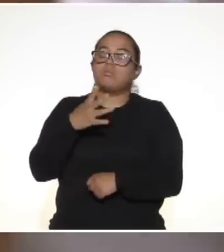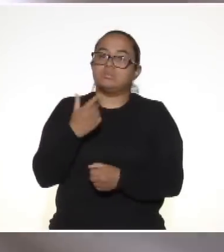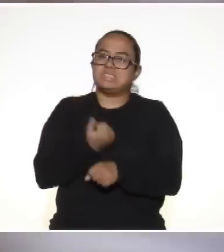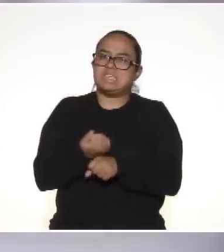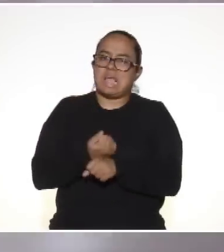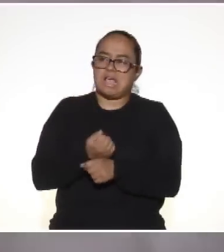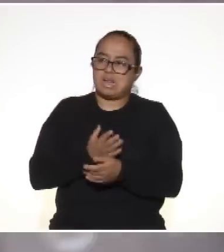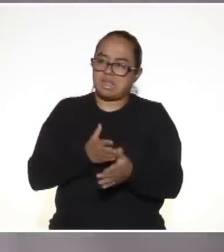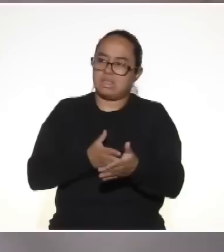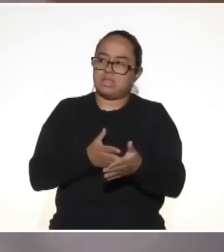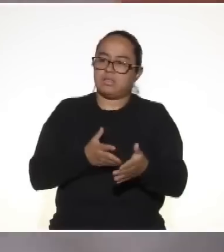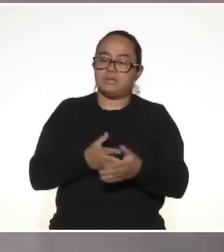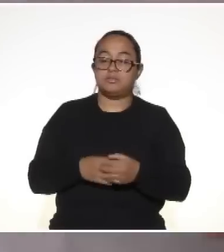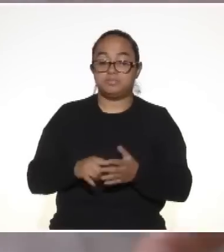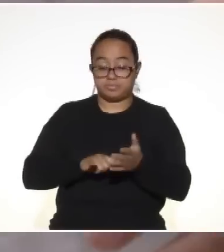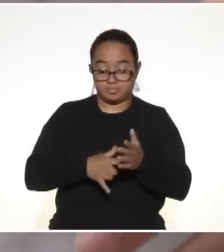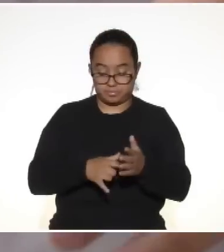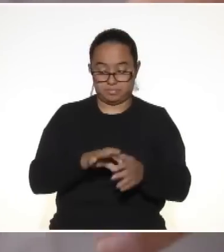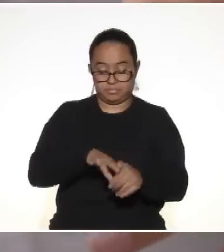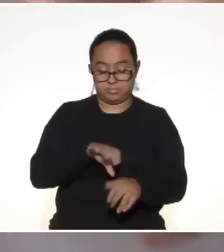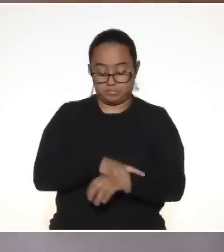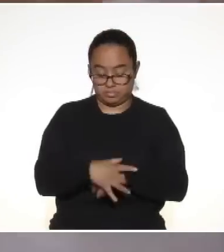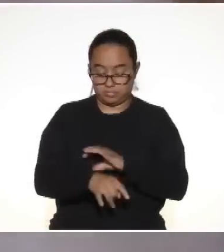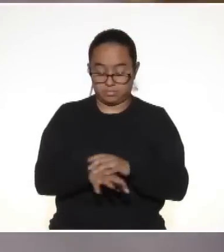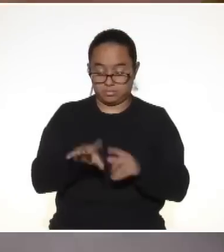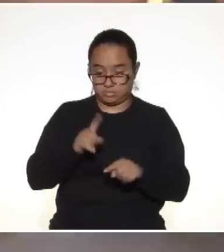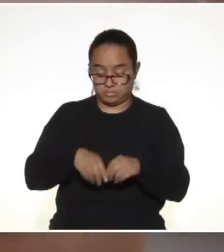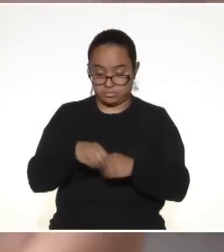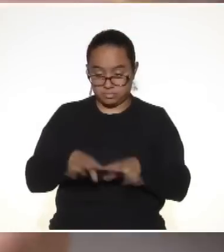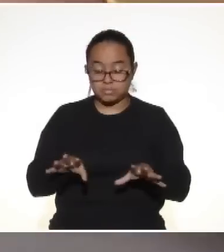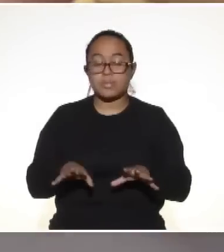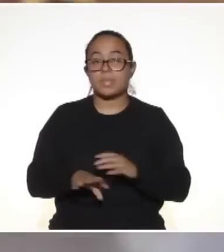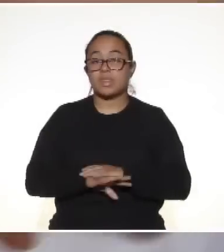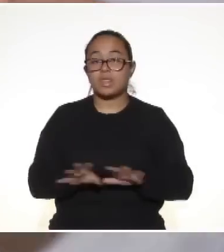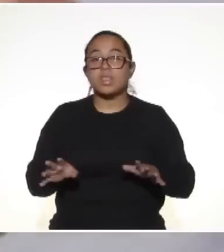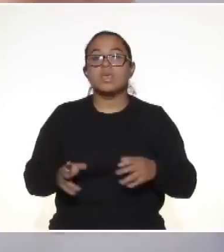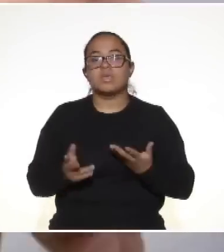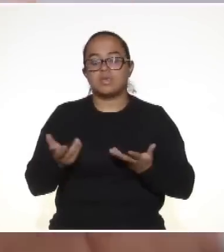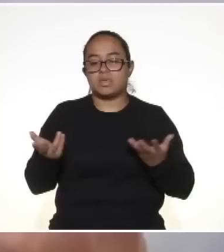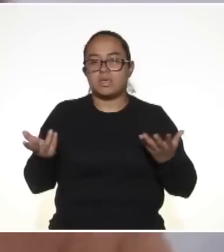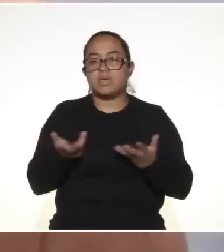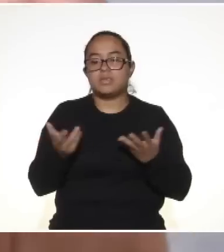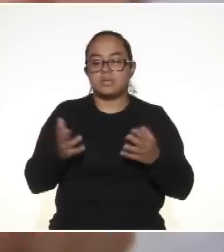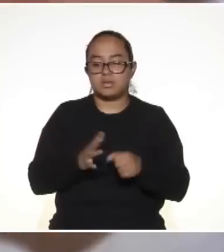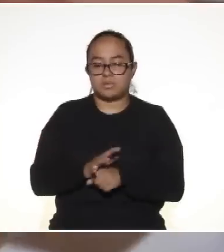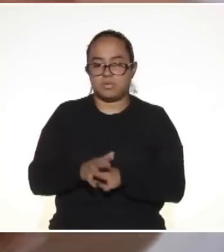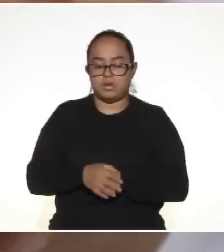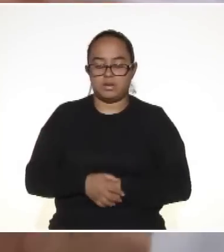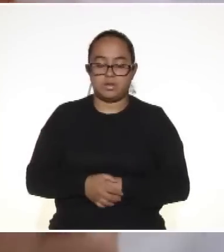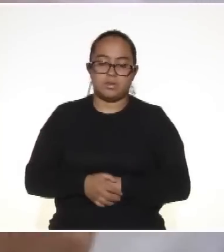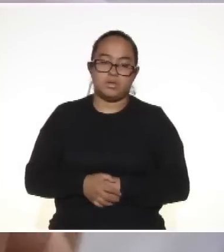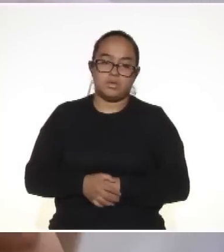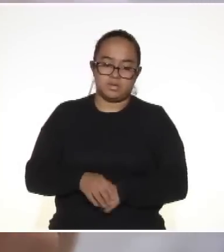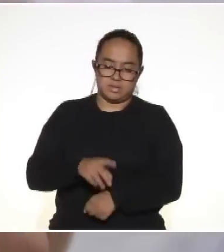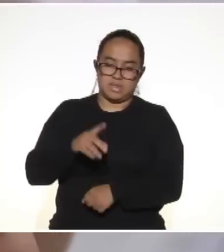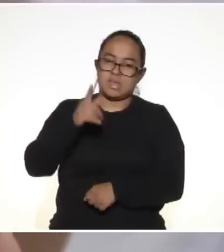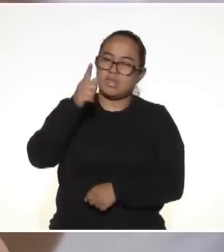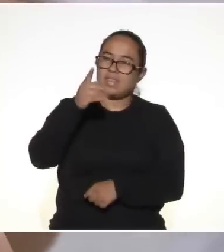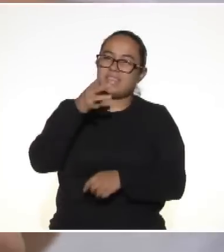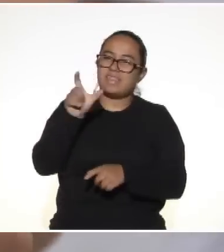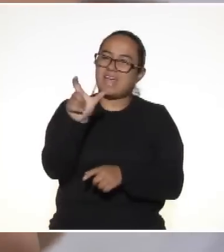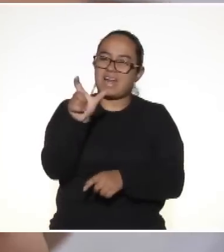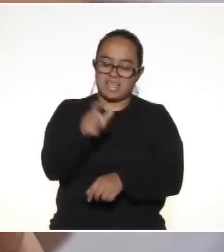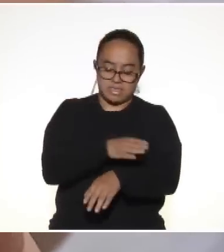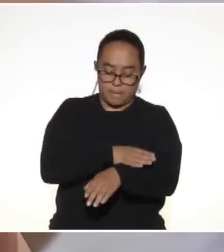Una vez que retiramos todos los relojes o pulseras, tomamos una tarjeta y lo que vamos a hacer es dar un empujón con